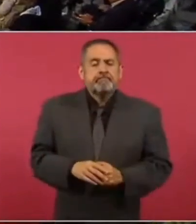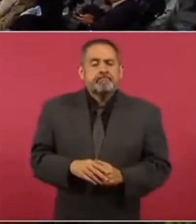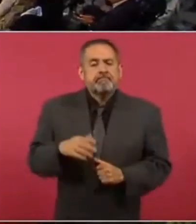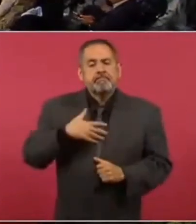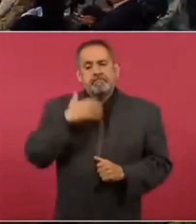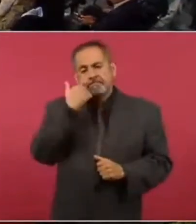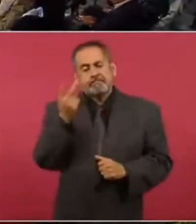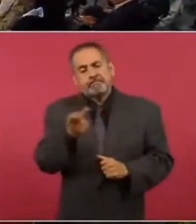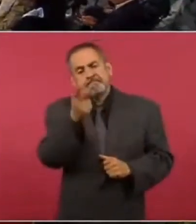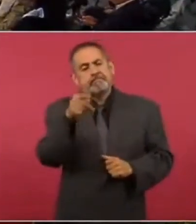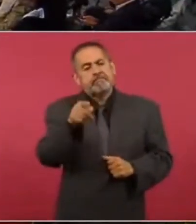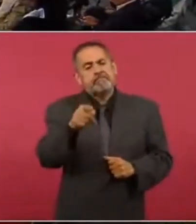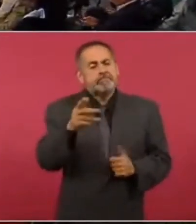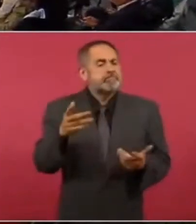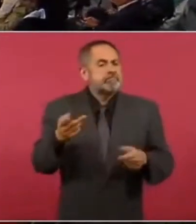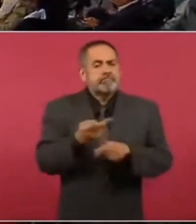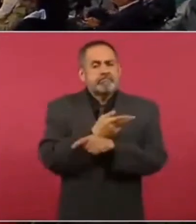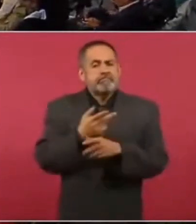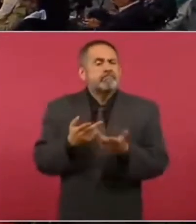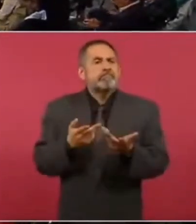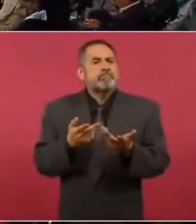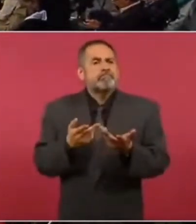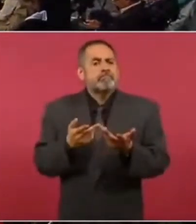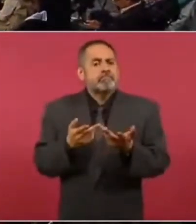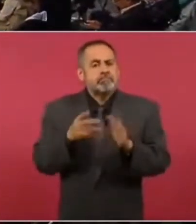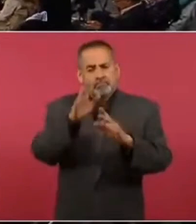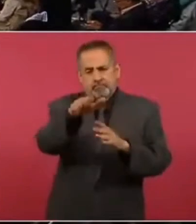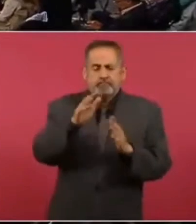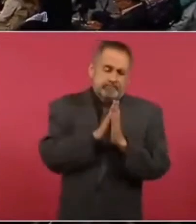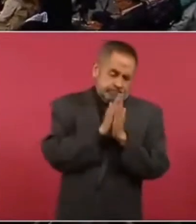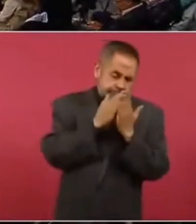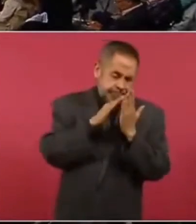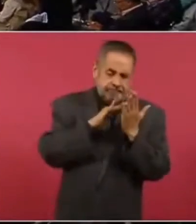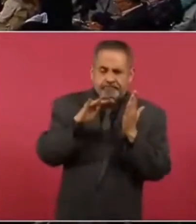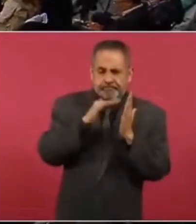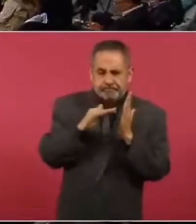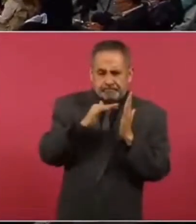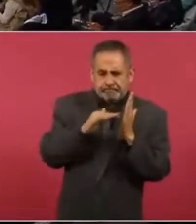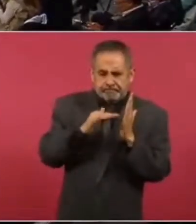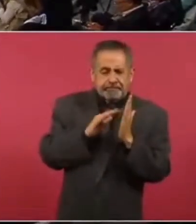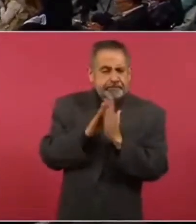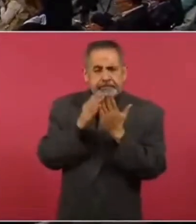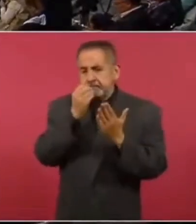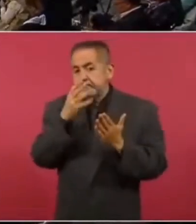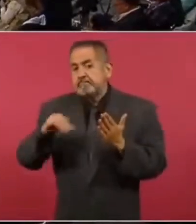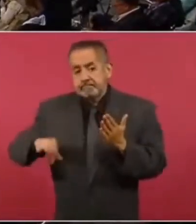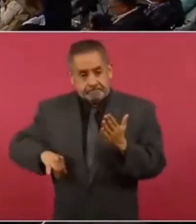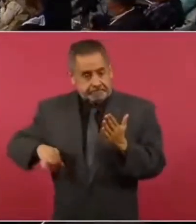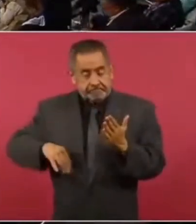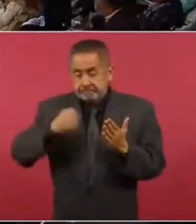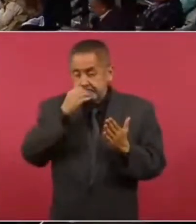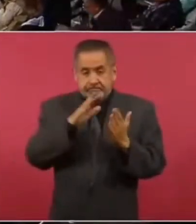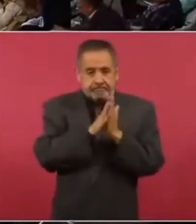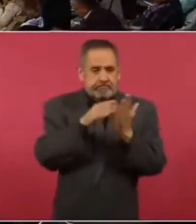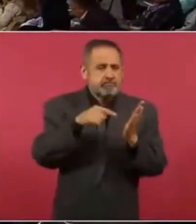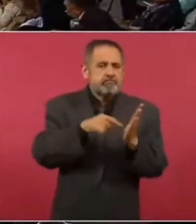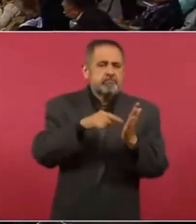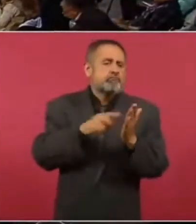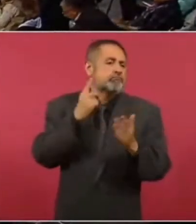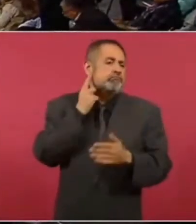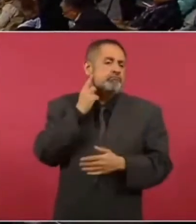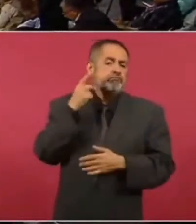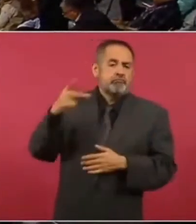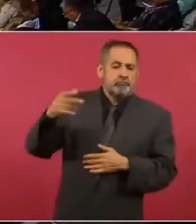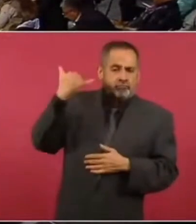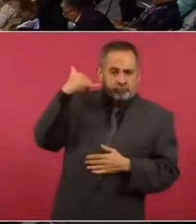quisiera preguntarle qué posible. Estoy leyendo un libro muy interesante de un diputado